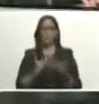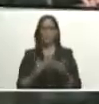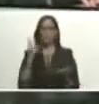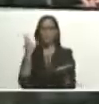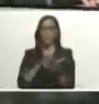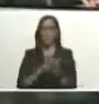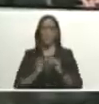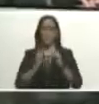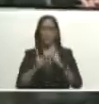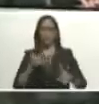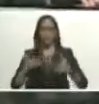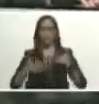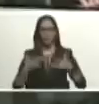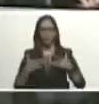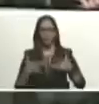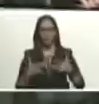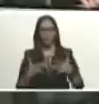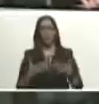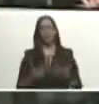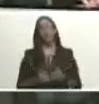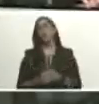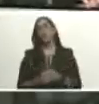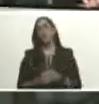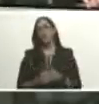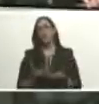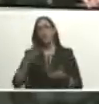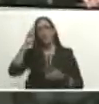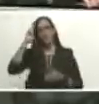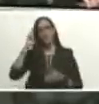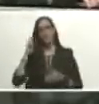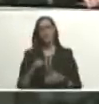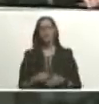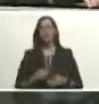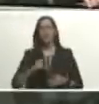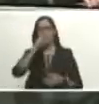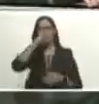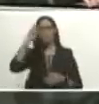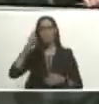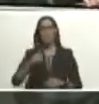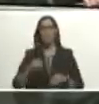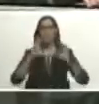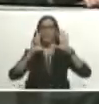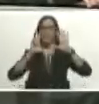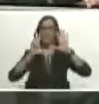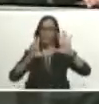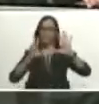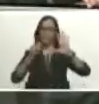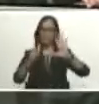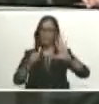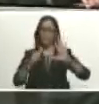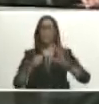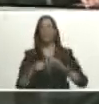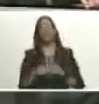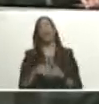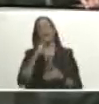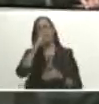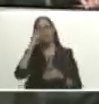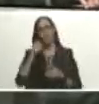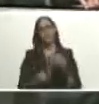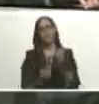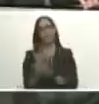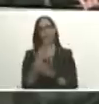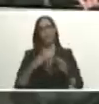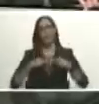con motivo a la celebración del 86º aniversario de la creación de la Guardia